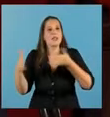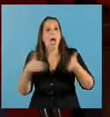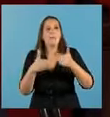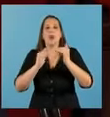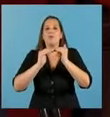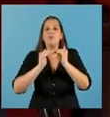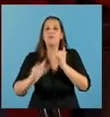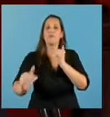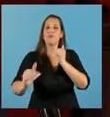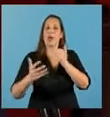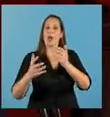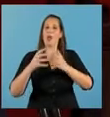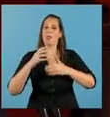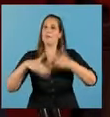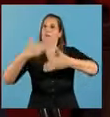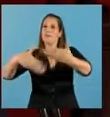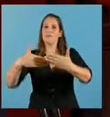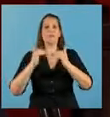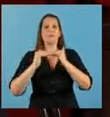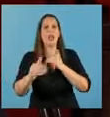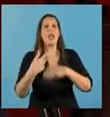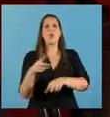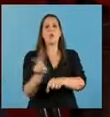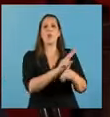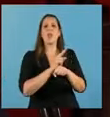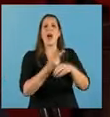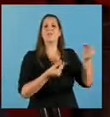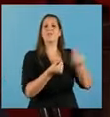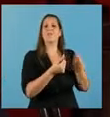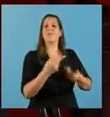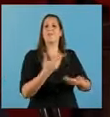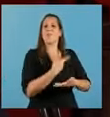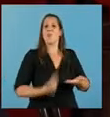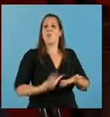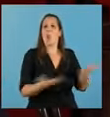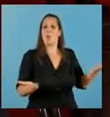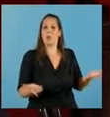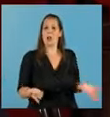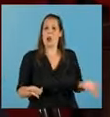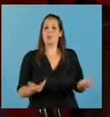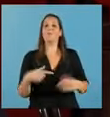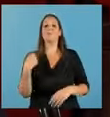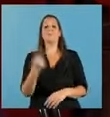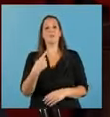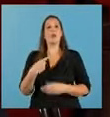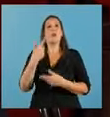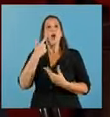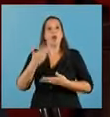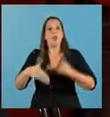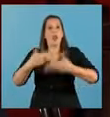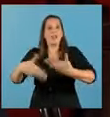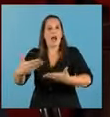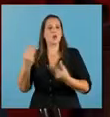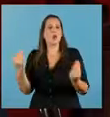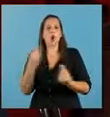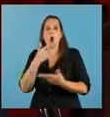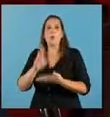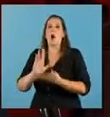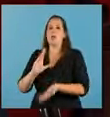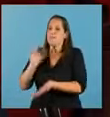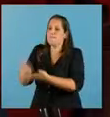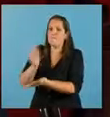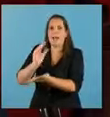a preservar las cuentas públicas. Nuestro apego a la idea de lograr el desarrollo a través de la inversión productiva y la generación